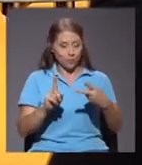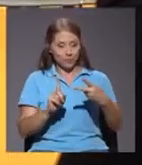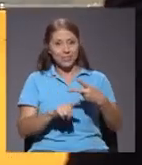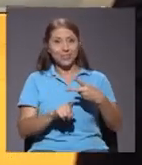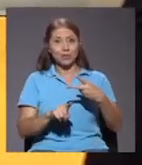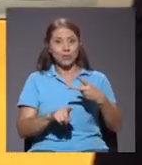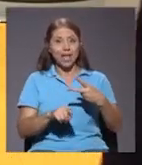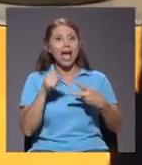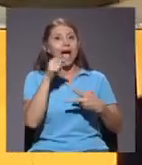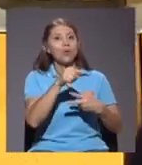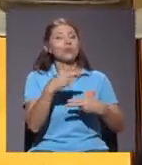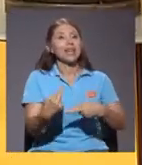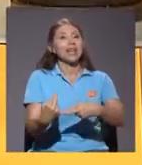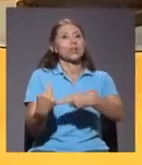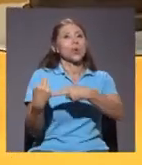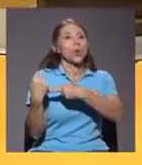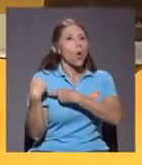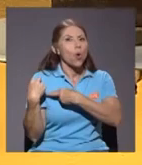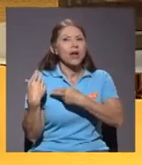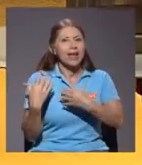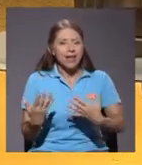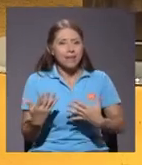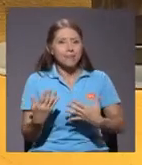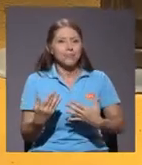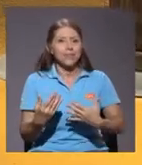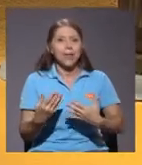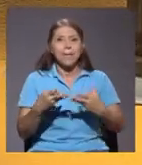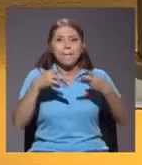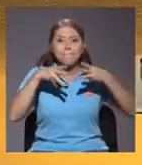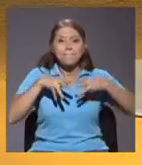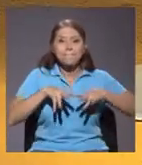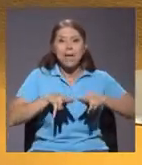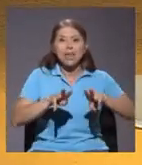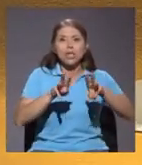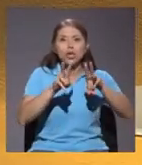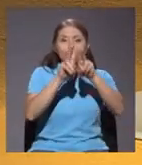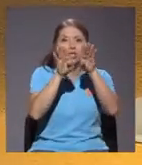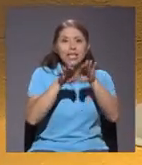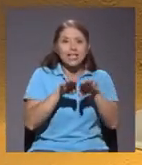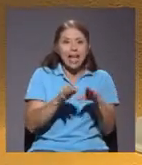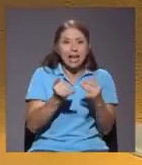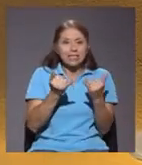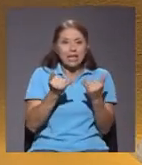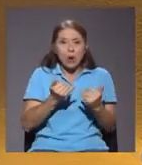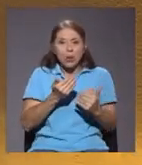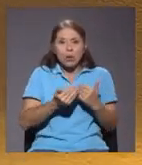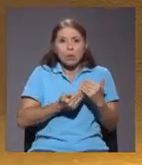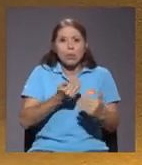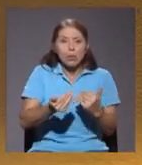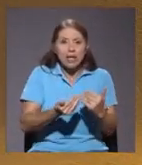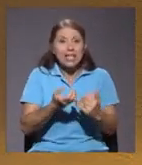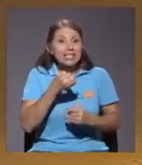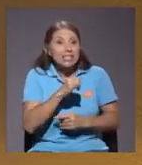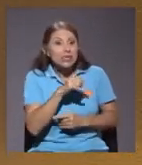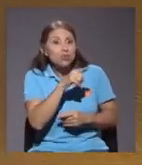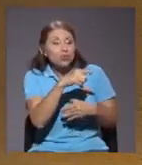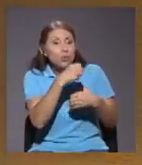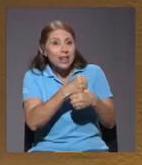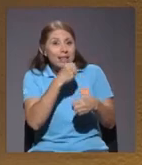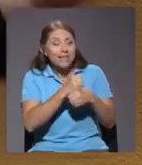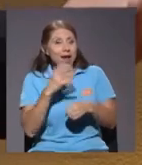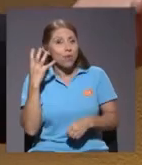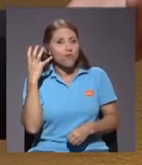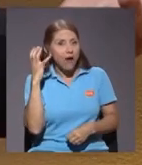que le tocó la conjunción entre entre los medios digitales si éste hubiera hecho el radio y